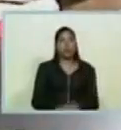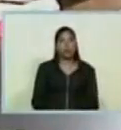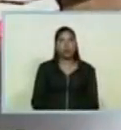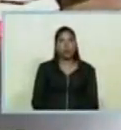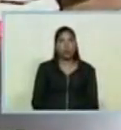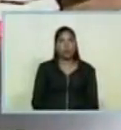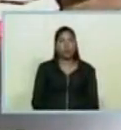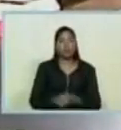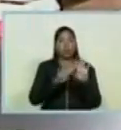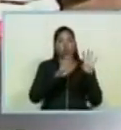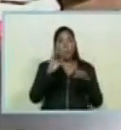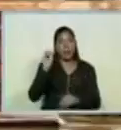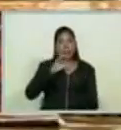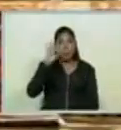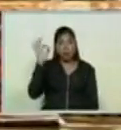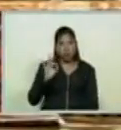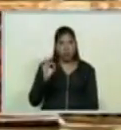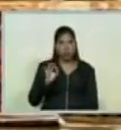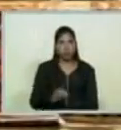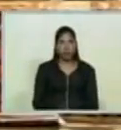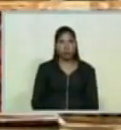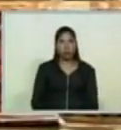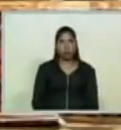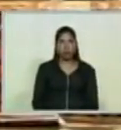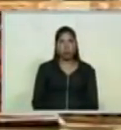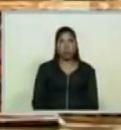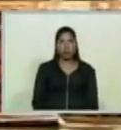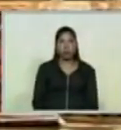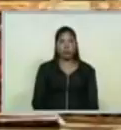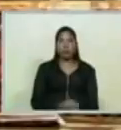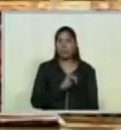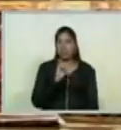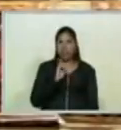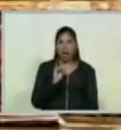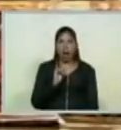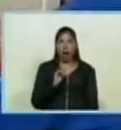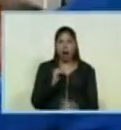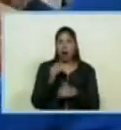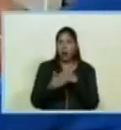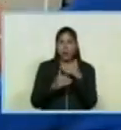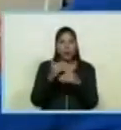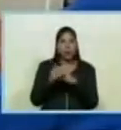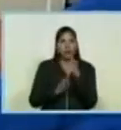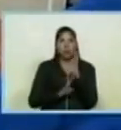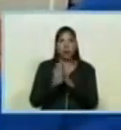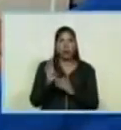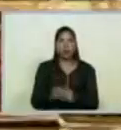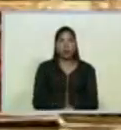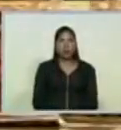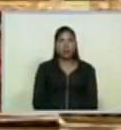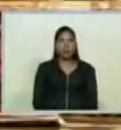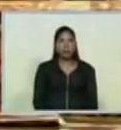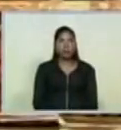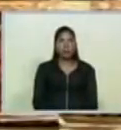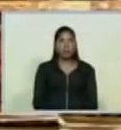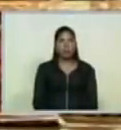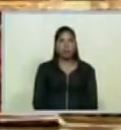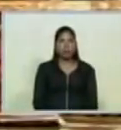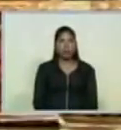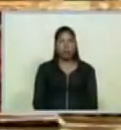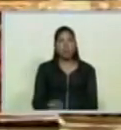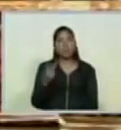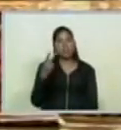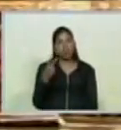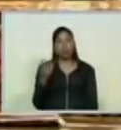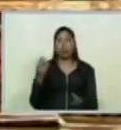ya el 90% está avanzado y estamos listos para un primer acuerdo y después vendrá un segundo